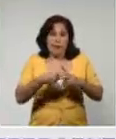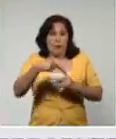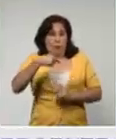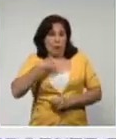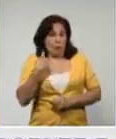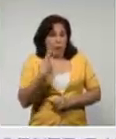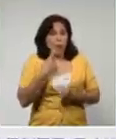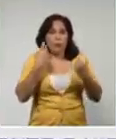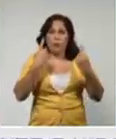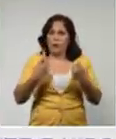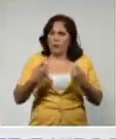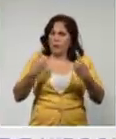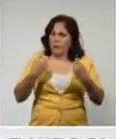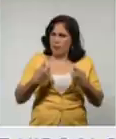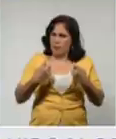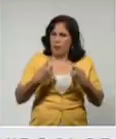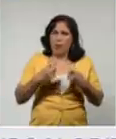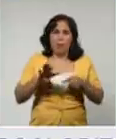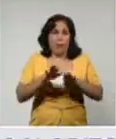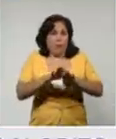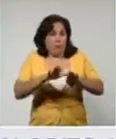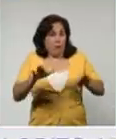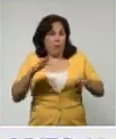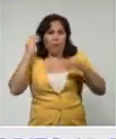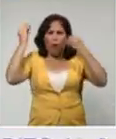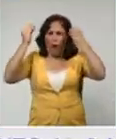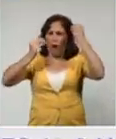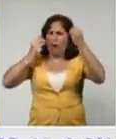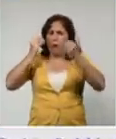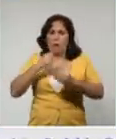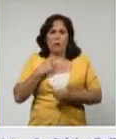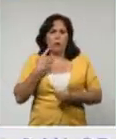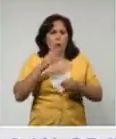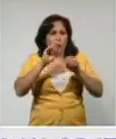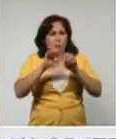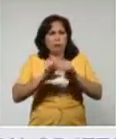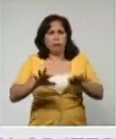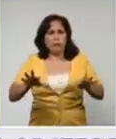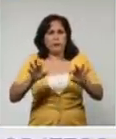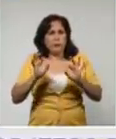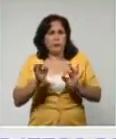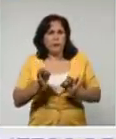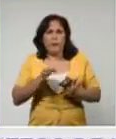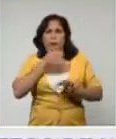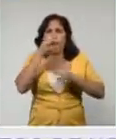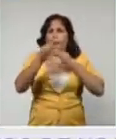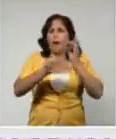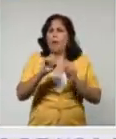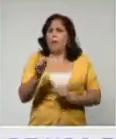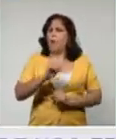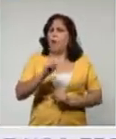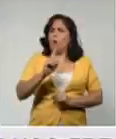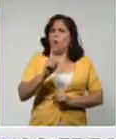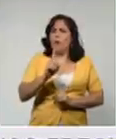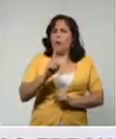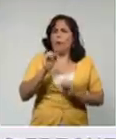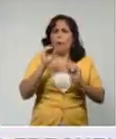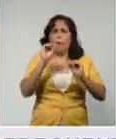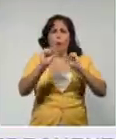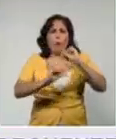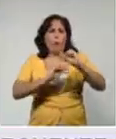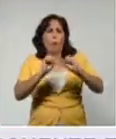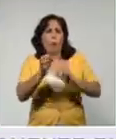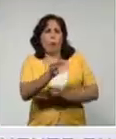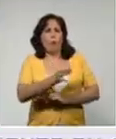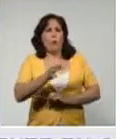que ya prácticamente en los análisis que hacemos epidemiológicos, no hablamos, no, vamos a estratificar el municipio,